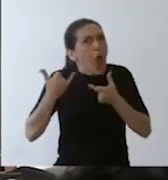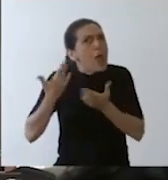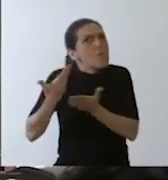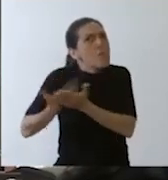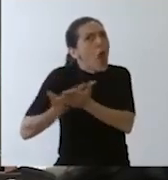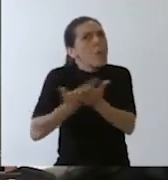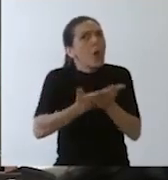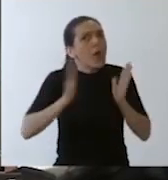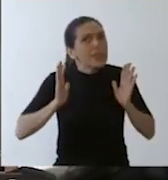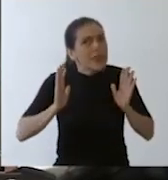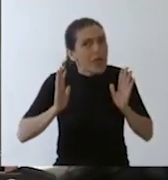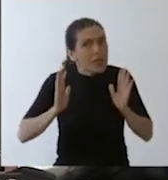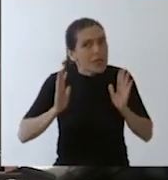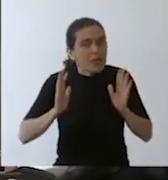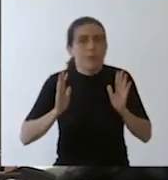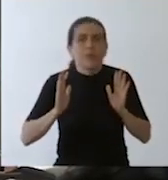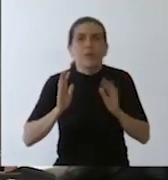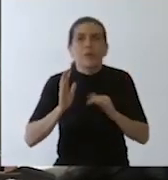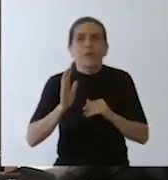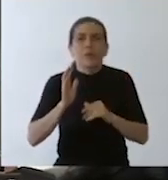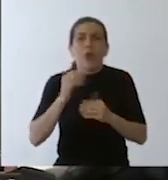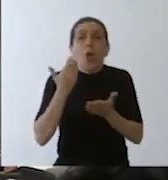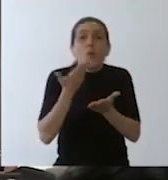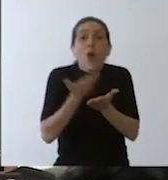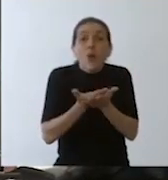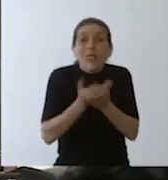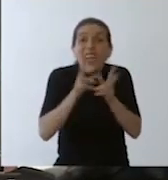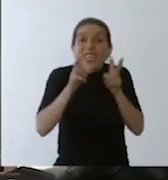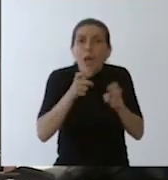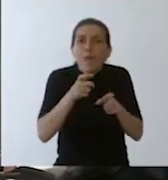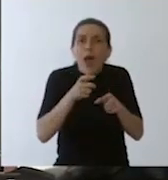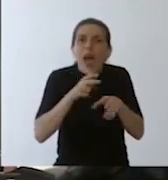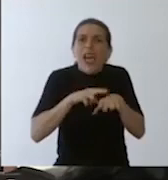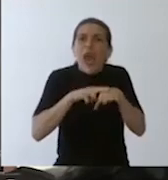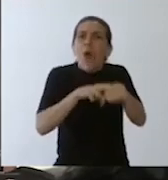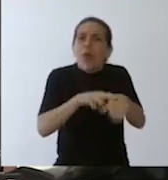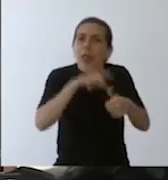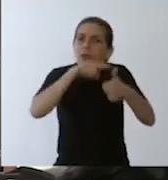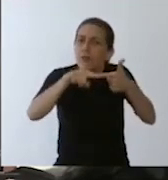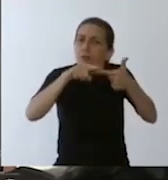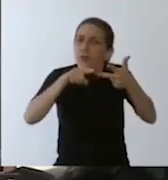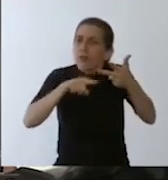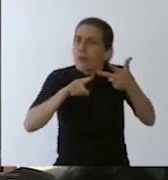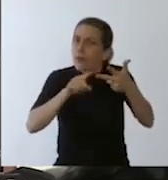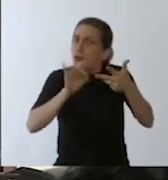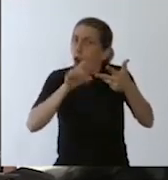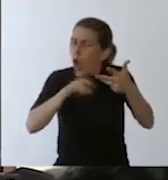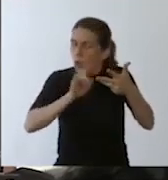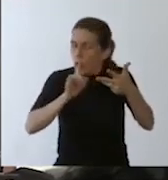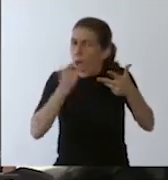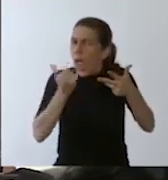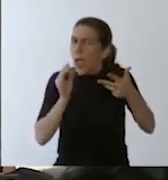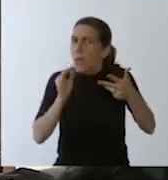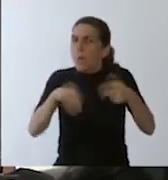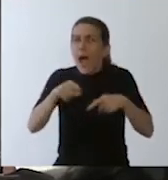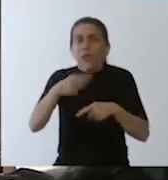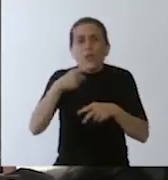propuestas, no solo de recomendaciones, sino de propuestas, porque recuerden que el DNU